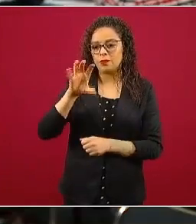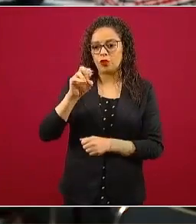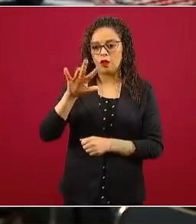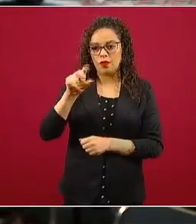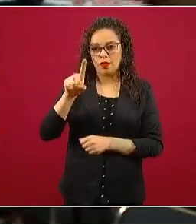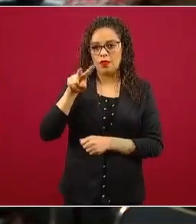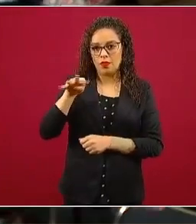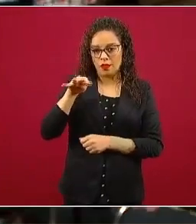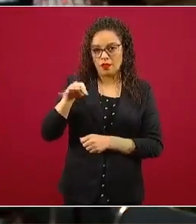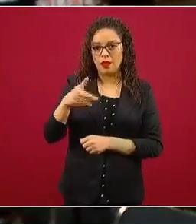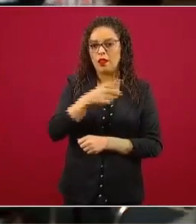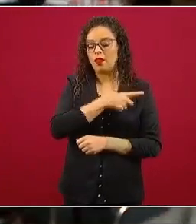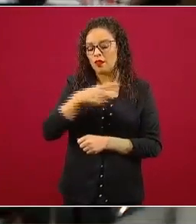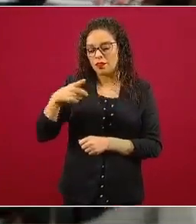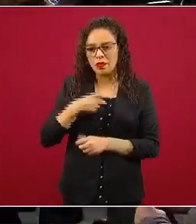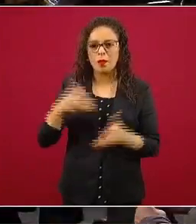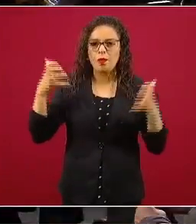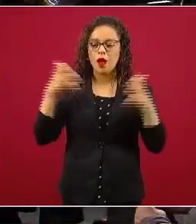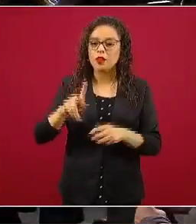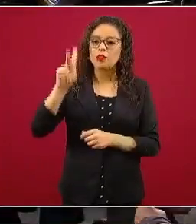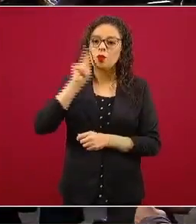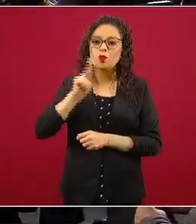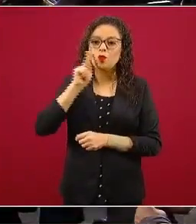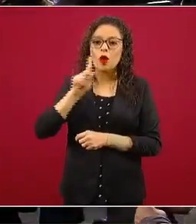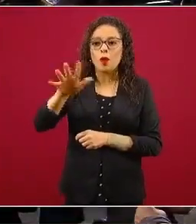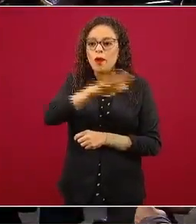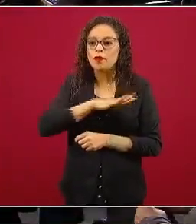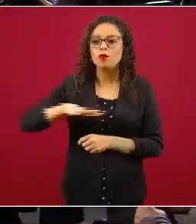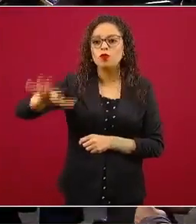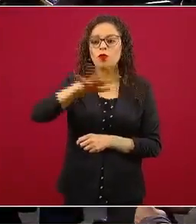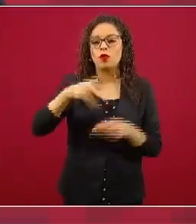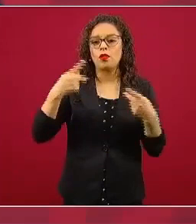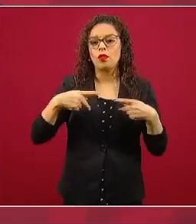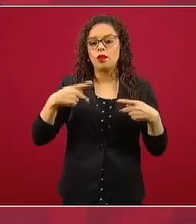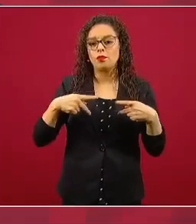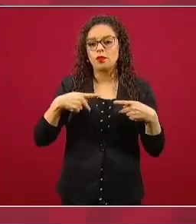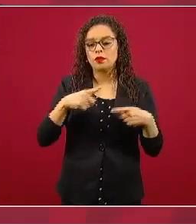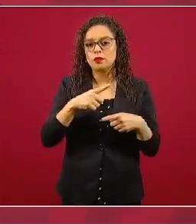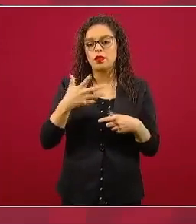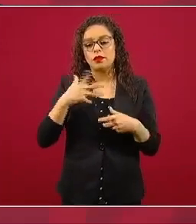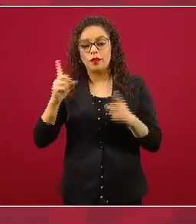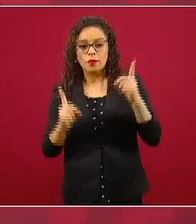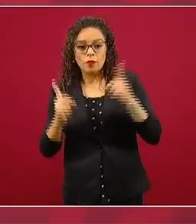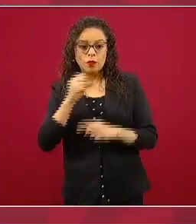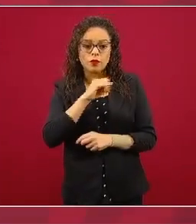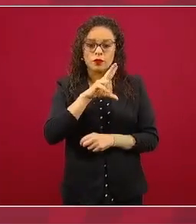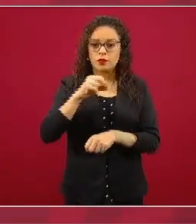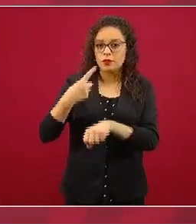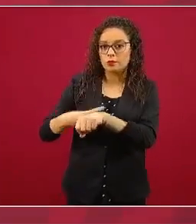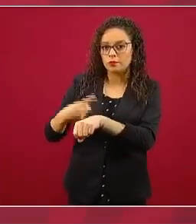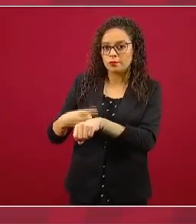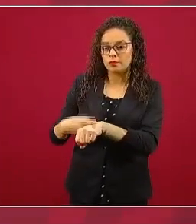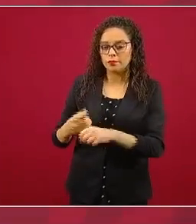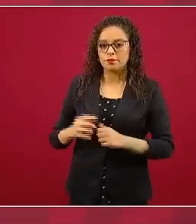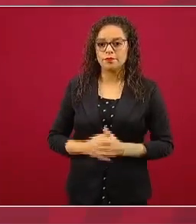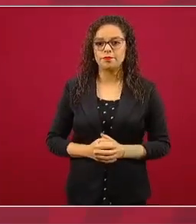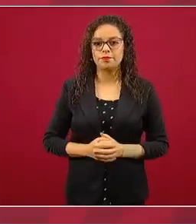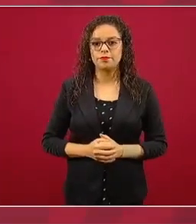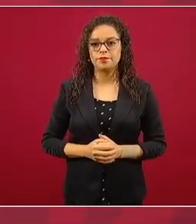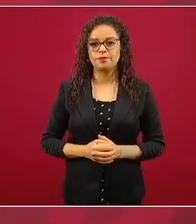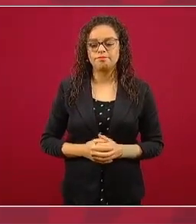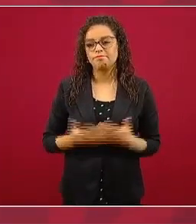todos los casos sospechosos. Pues respeto esas opiniones, pero pues tienen que